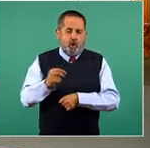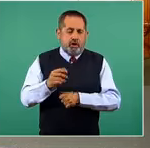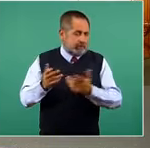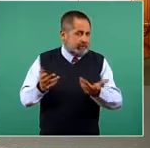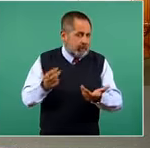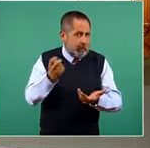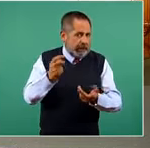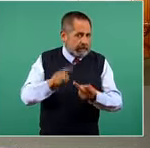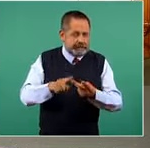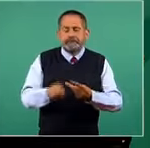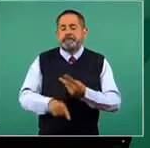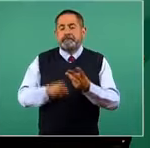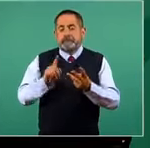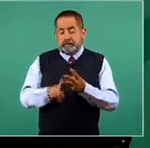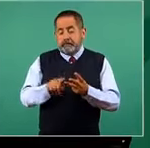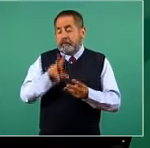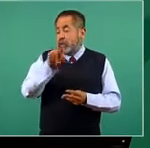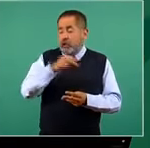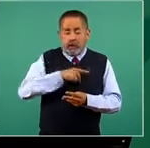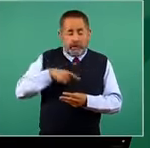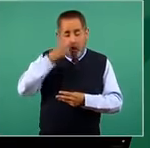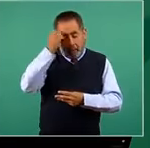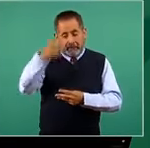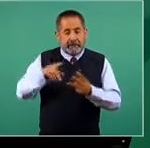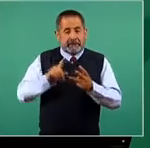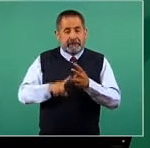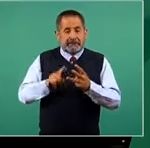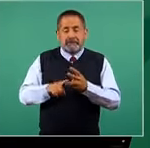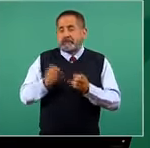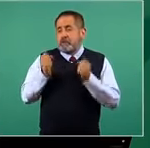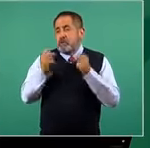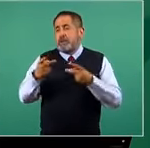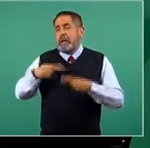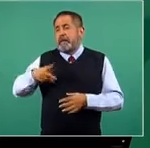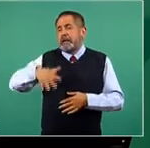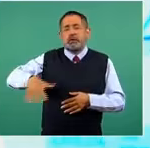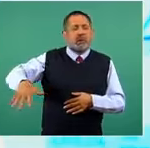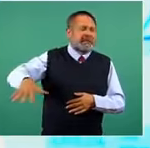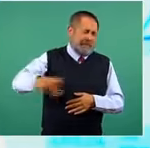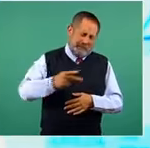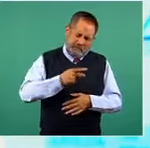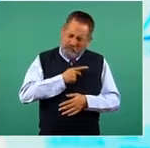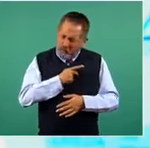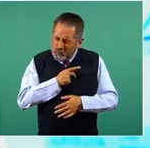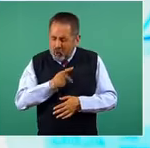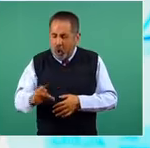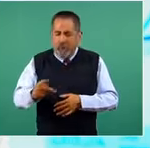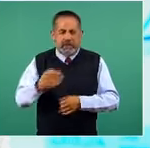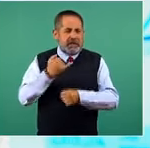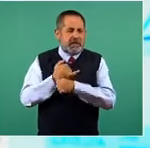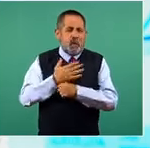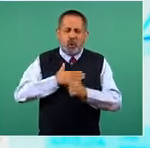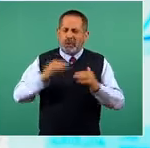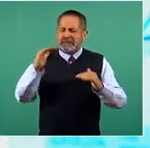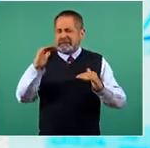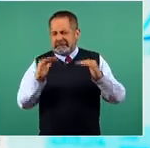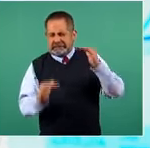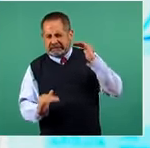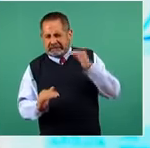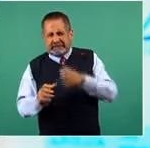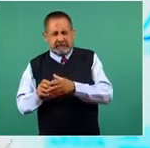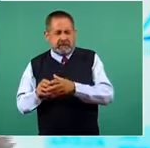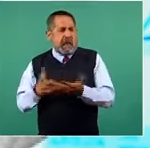También, y nunca debemos olvidarlo, la desigualdad social, la injusticia social, la pobreza. Estos hongos, aunque